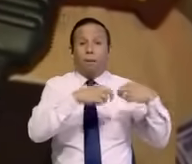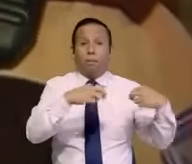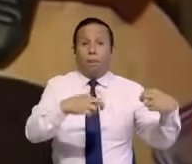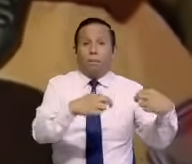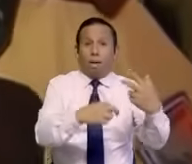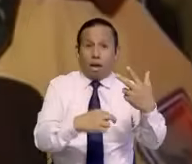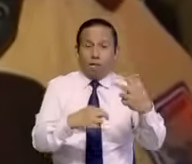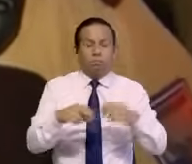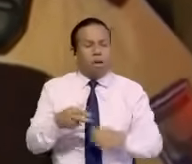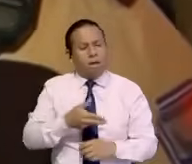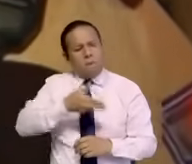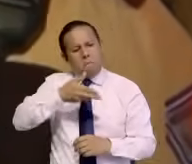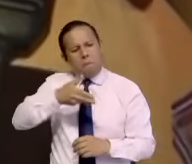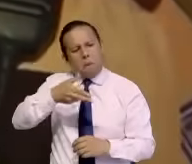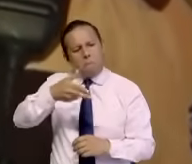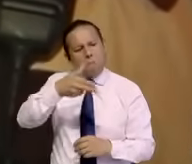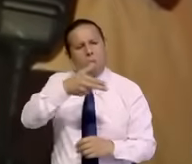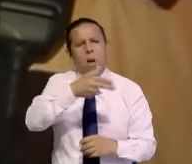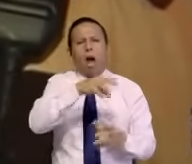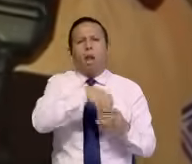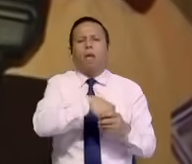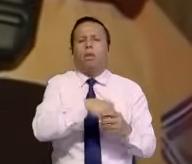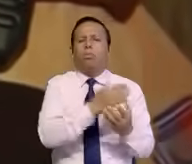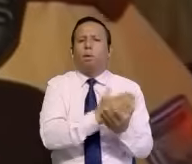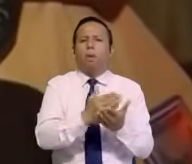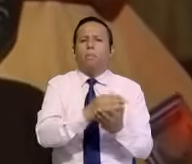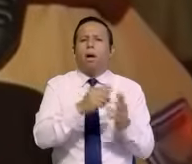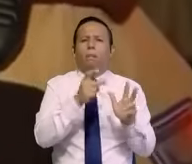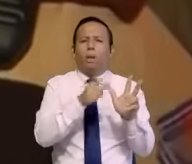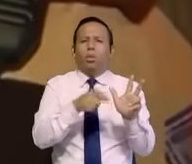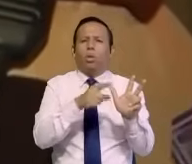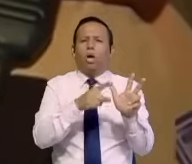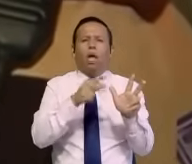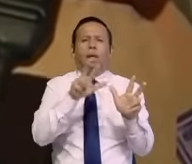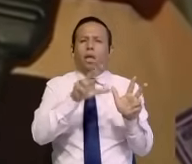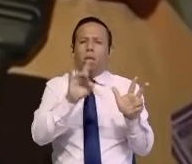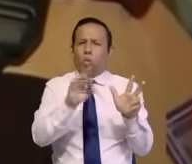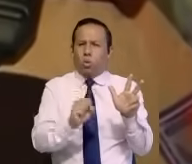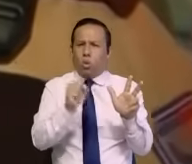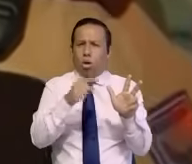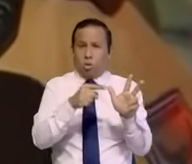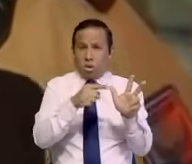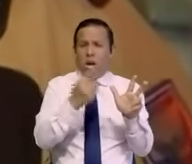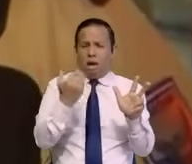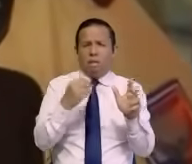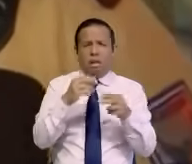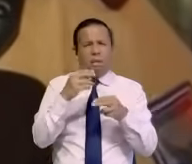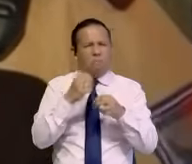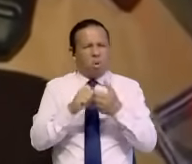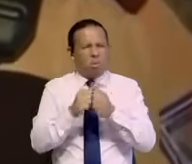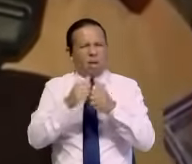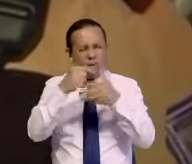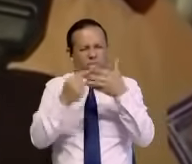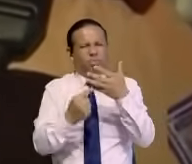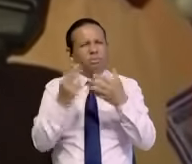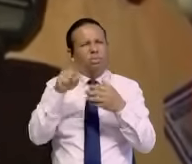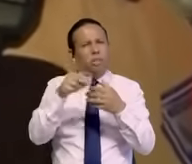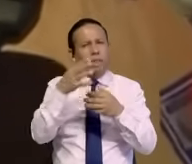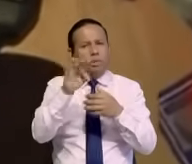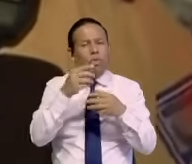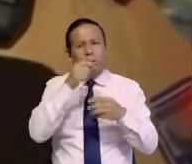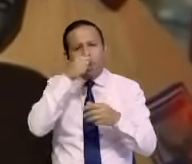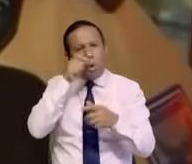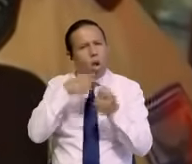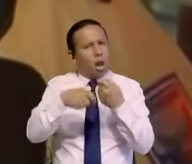al interior de la cocina. Una persona de 38 años que posee antecedentes penales en el 2019 por tráfico ilícito